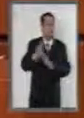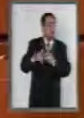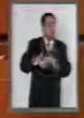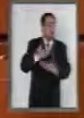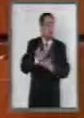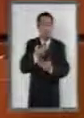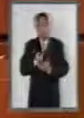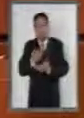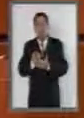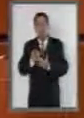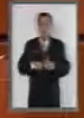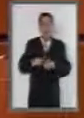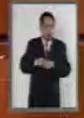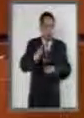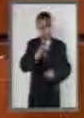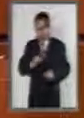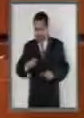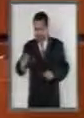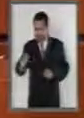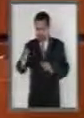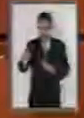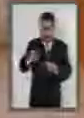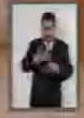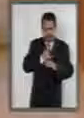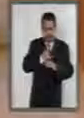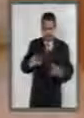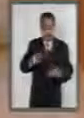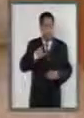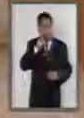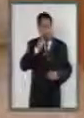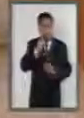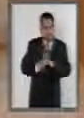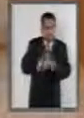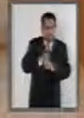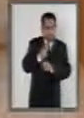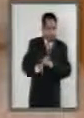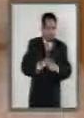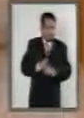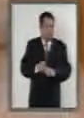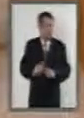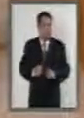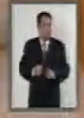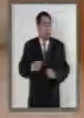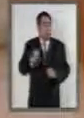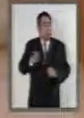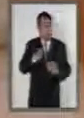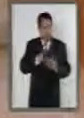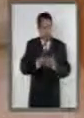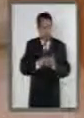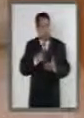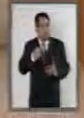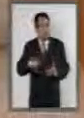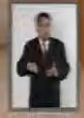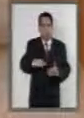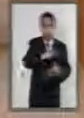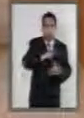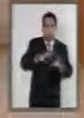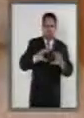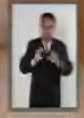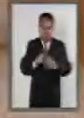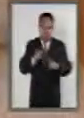social en estas zonas económicas especiales. Con este mecanismo, los legisladores de la población